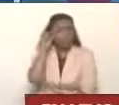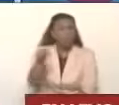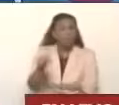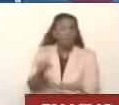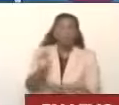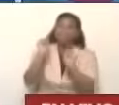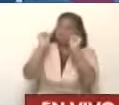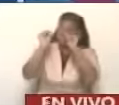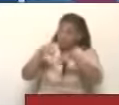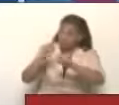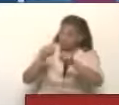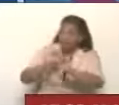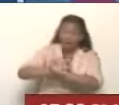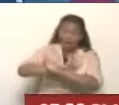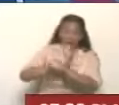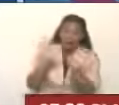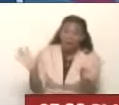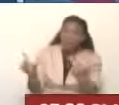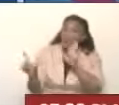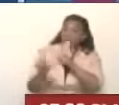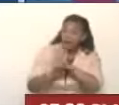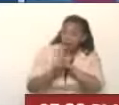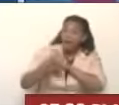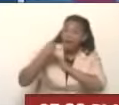así? Es una ley